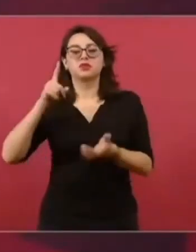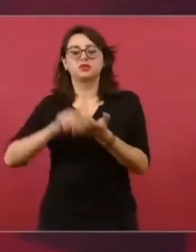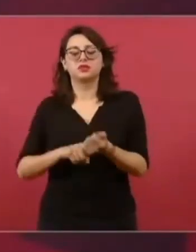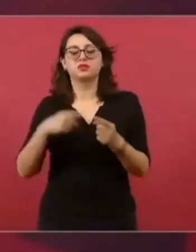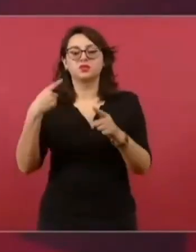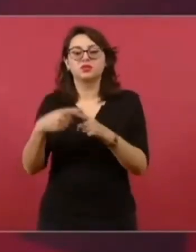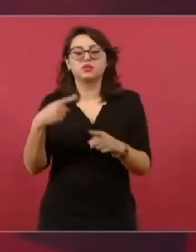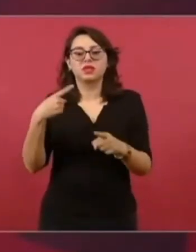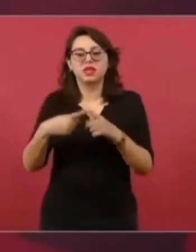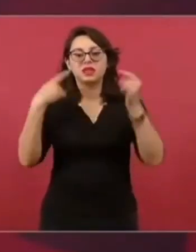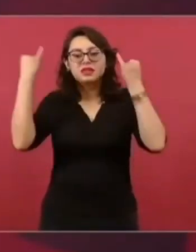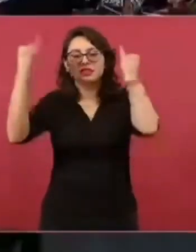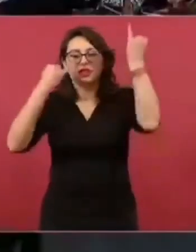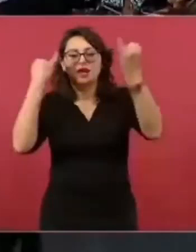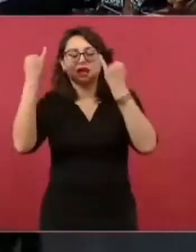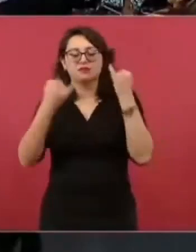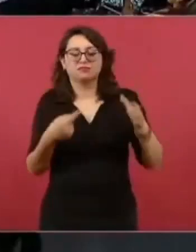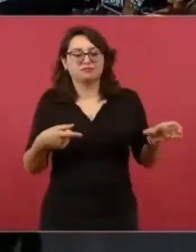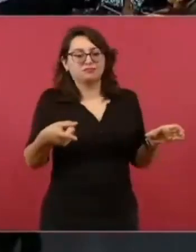políticos,